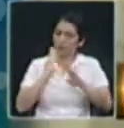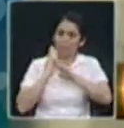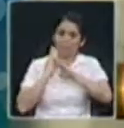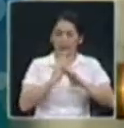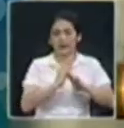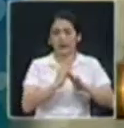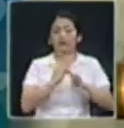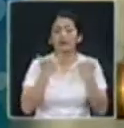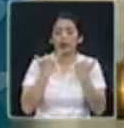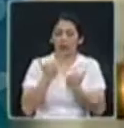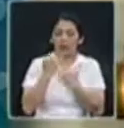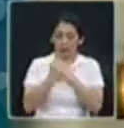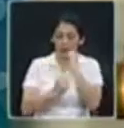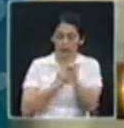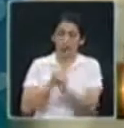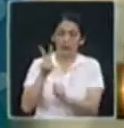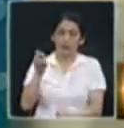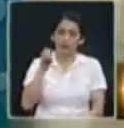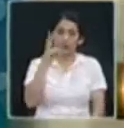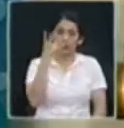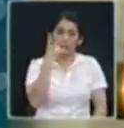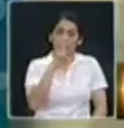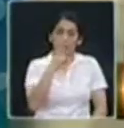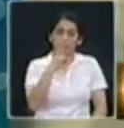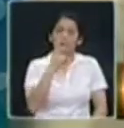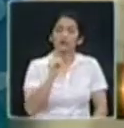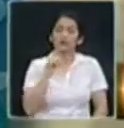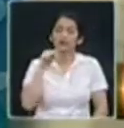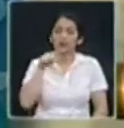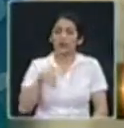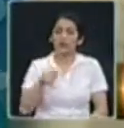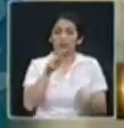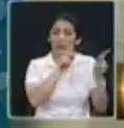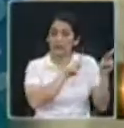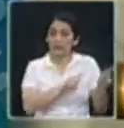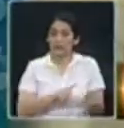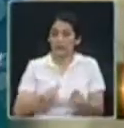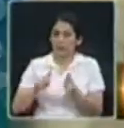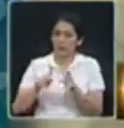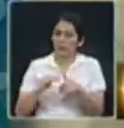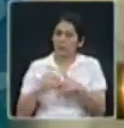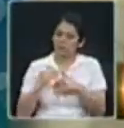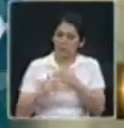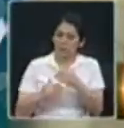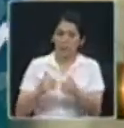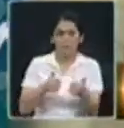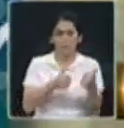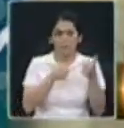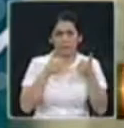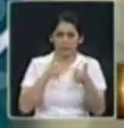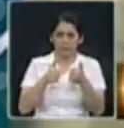2017, pues ya está ya cerrando su ciclo del plan. Pues ahora nosotros lo estamos